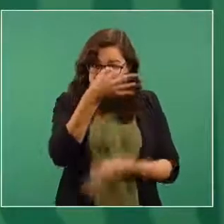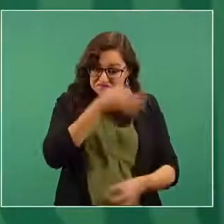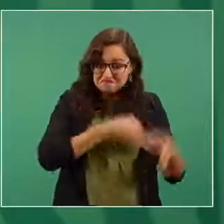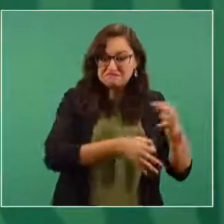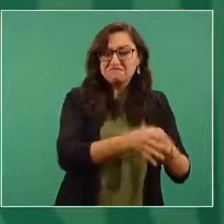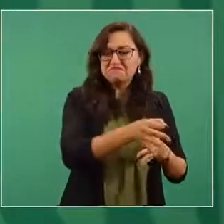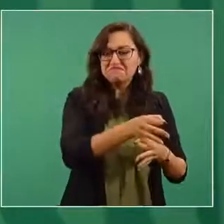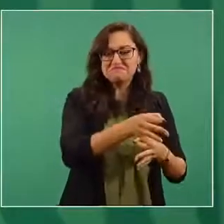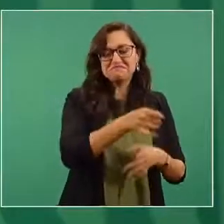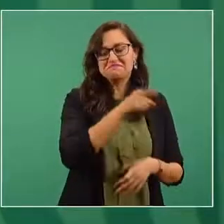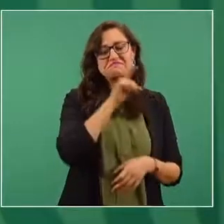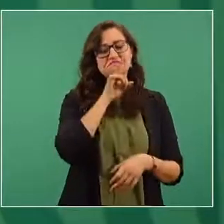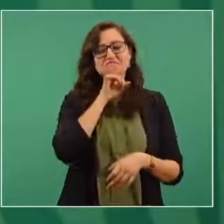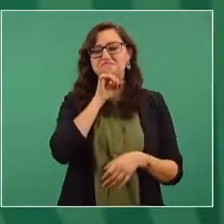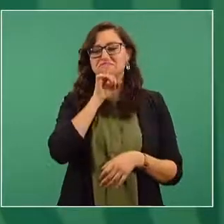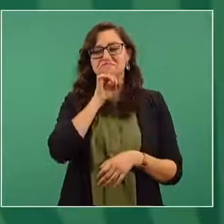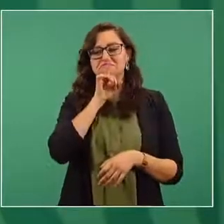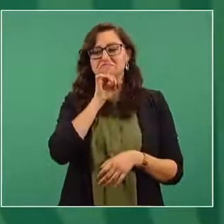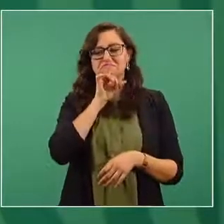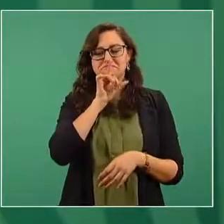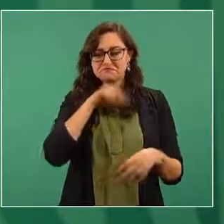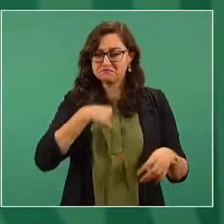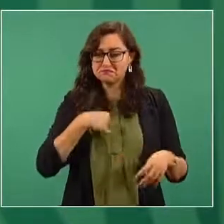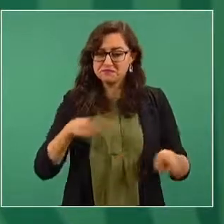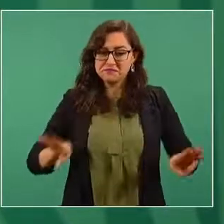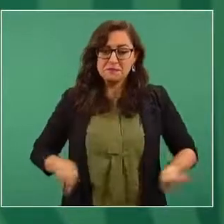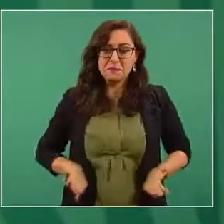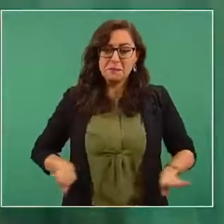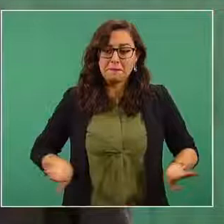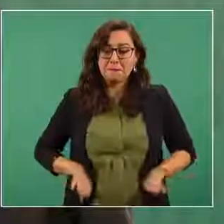no albergar odios, rencores,